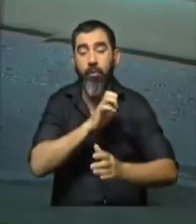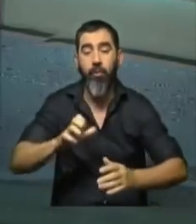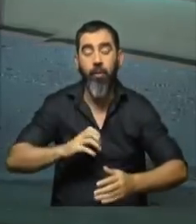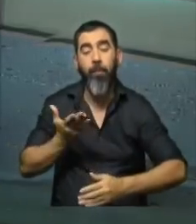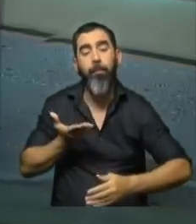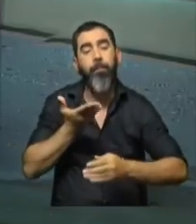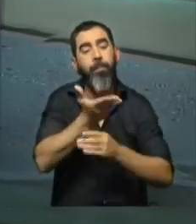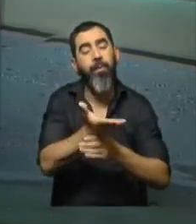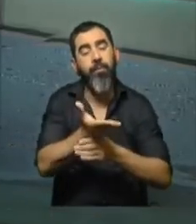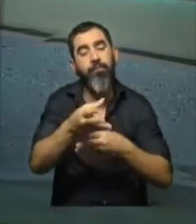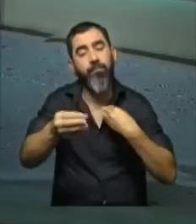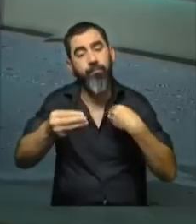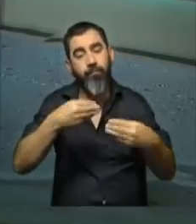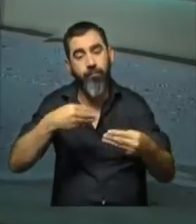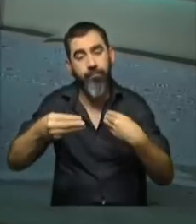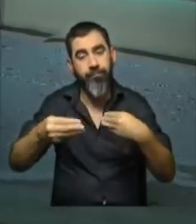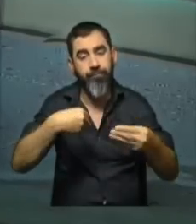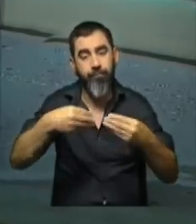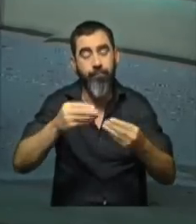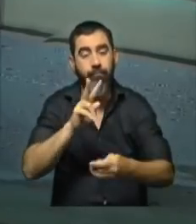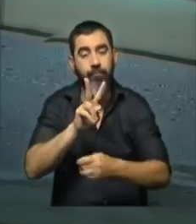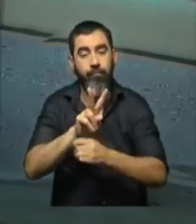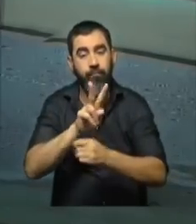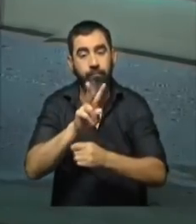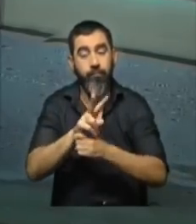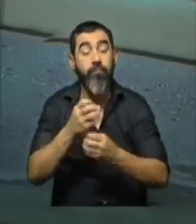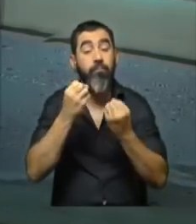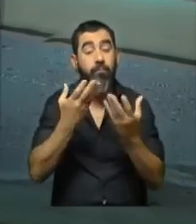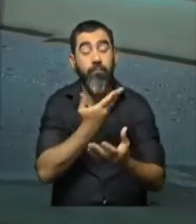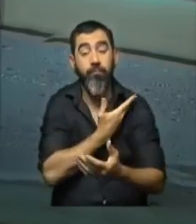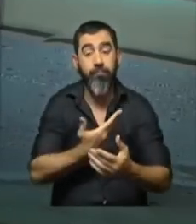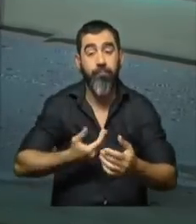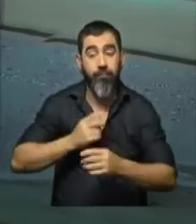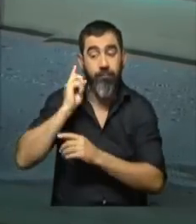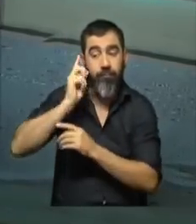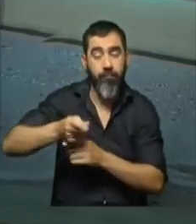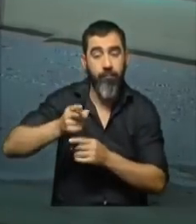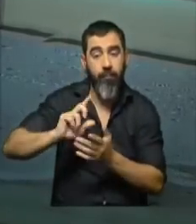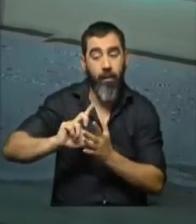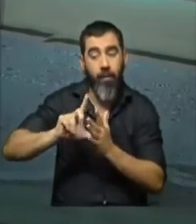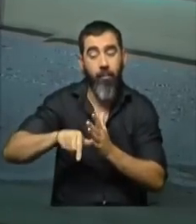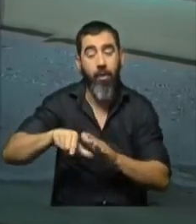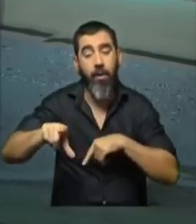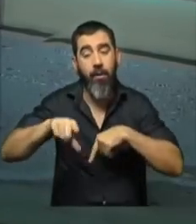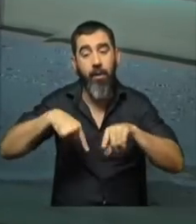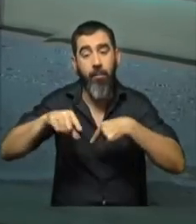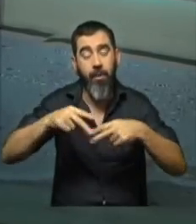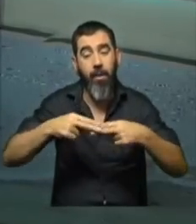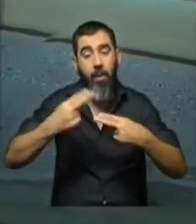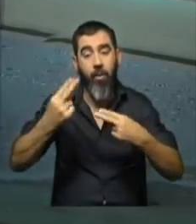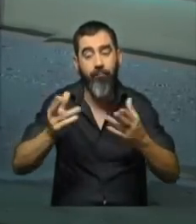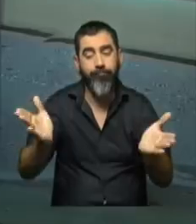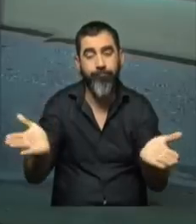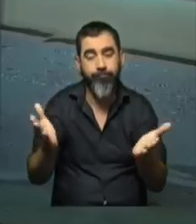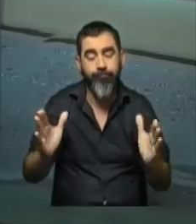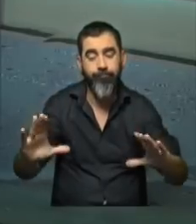pidiendo la flexibilización de los controles luego que el gobierno ordenara demorar los trámites aduaneros para desestimular el